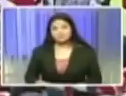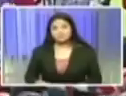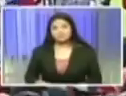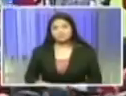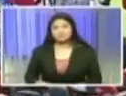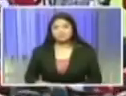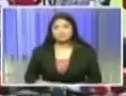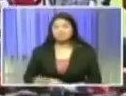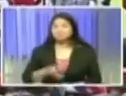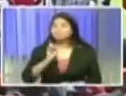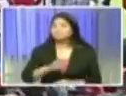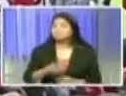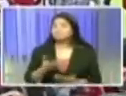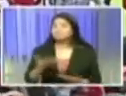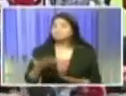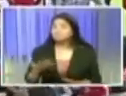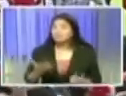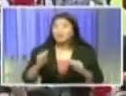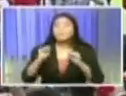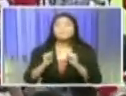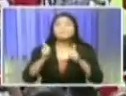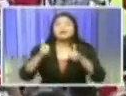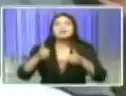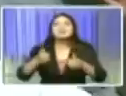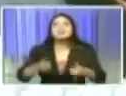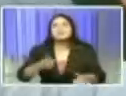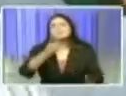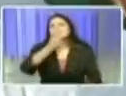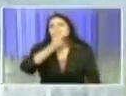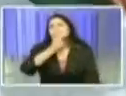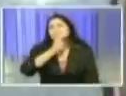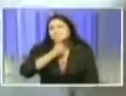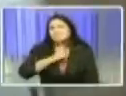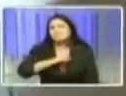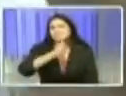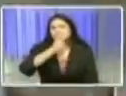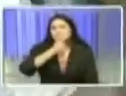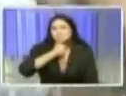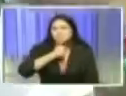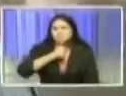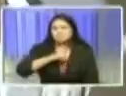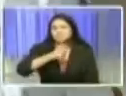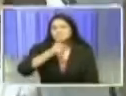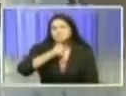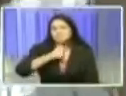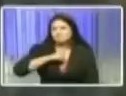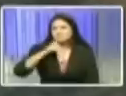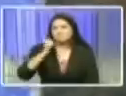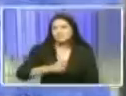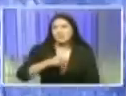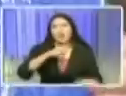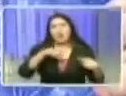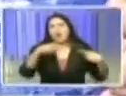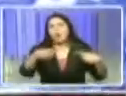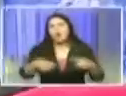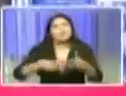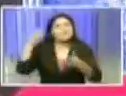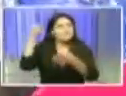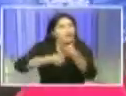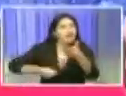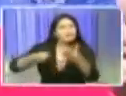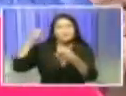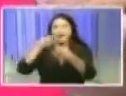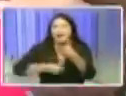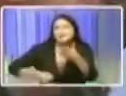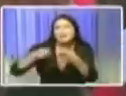nos tocaría iniciar una resistencia histórica que nos llevaría a una batalla